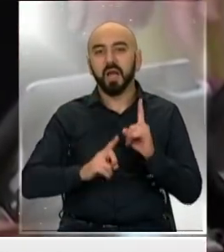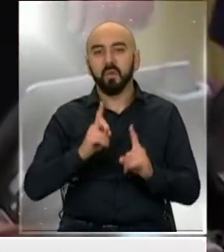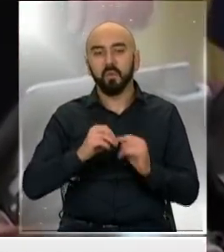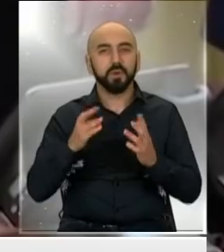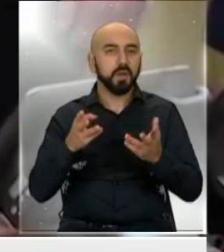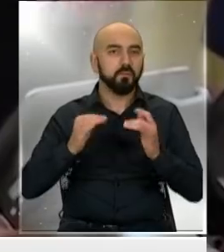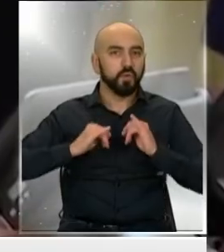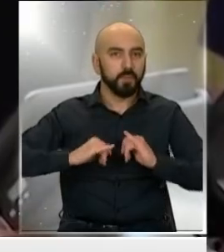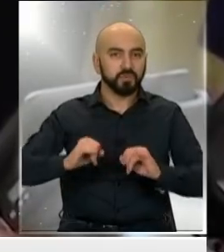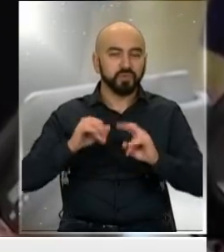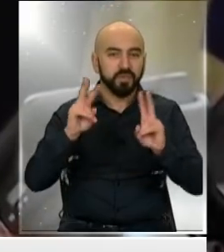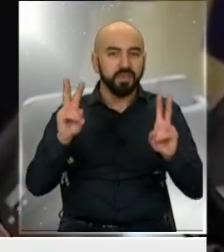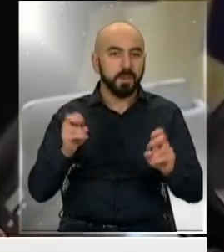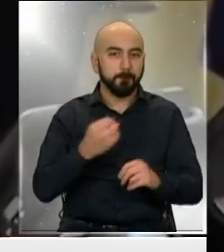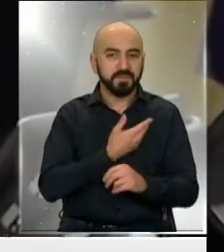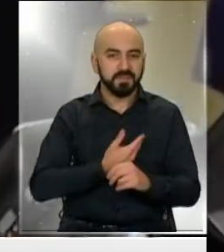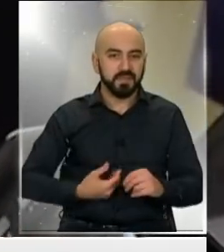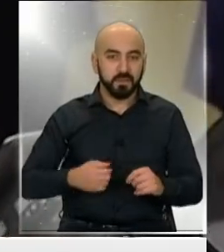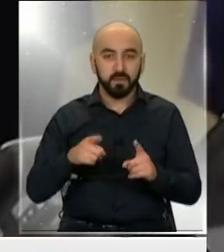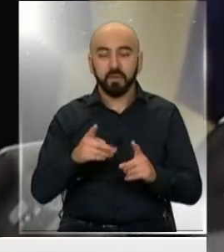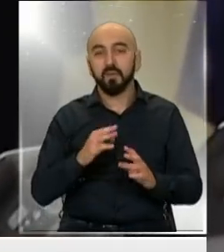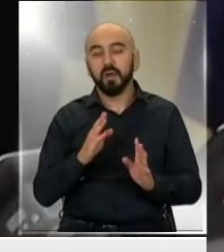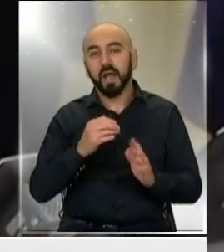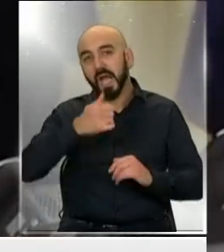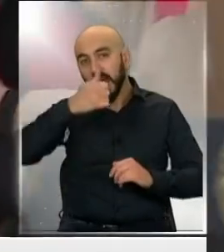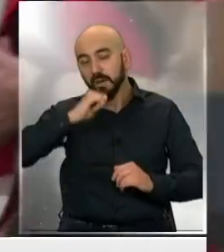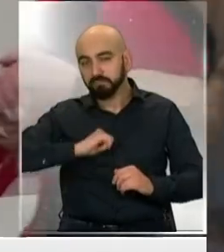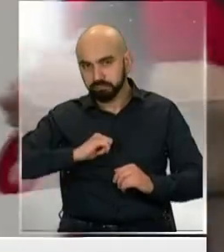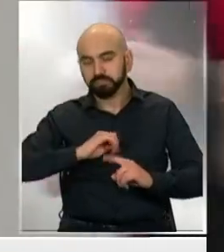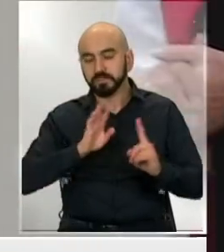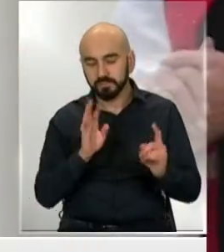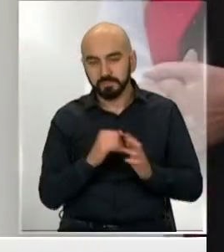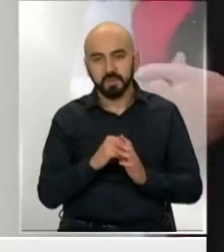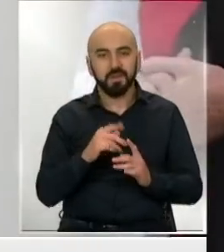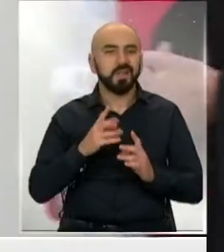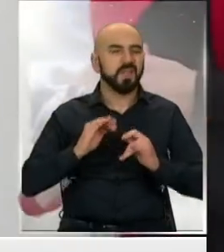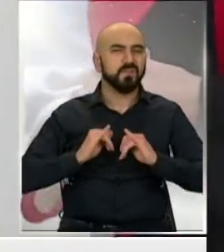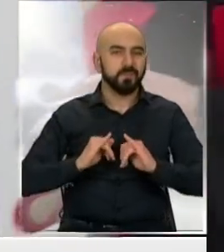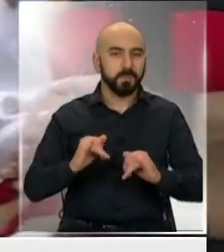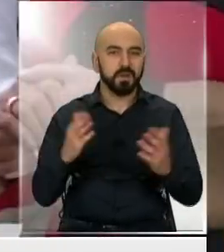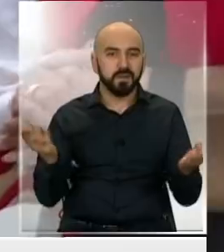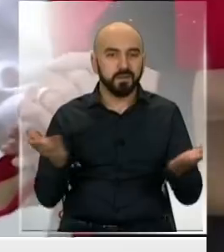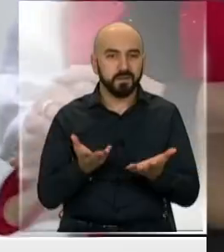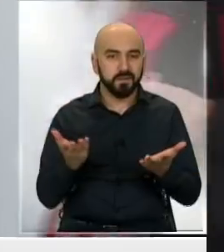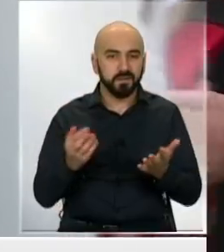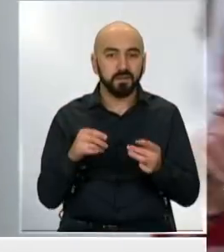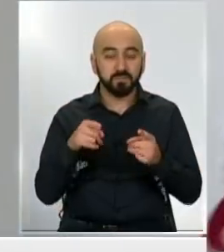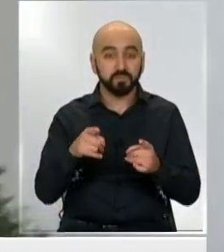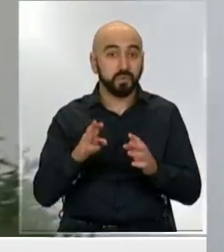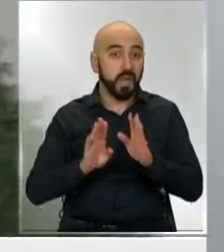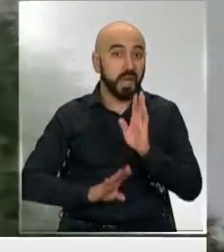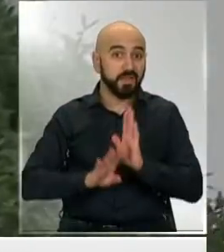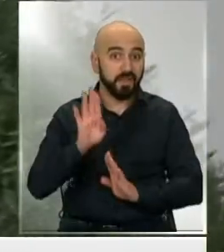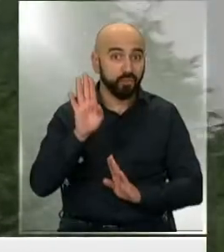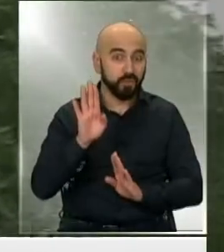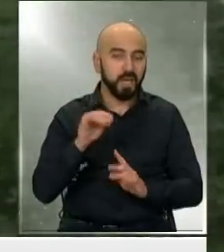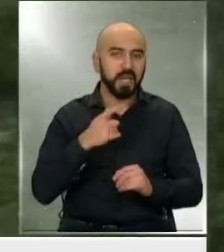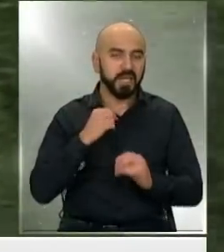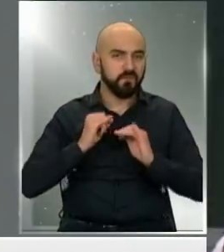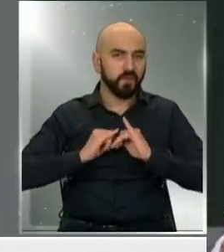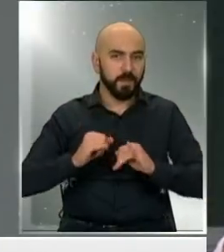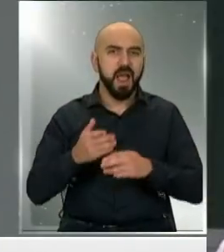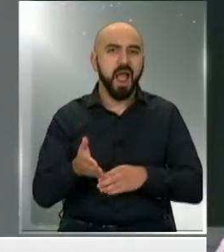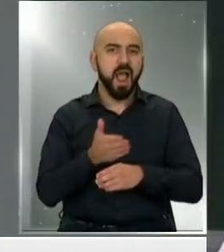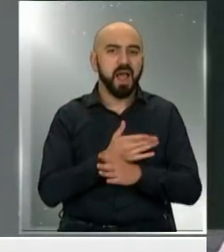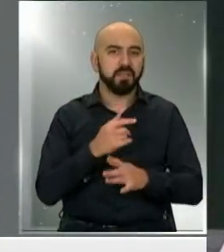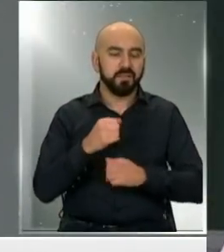del presidente bajo condición de anonimato han llegado a decir que va a anunciar formalmente su candidatura antes de que acabe este